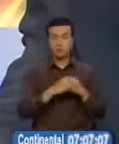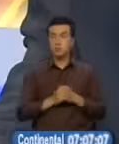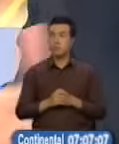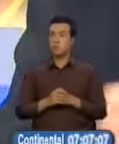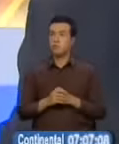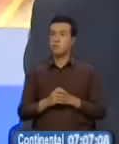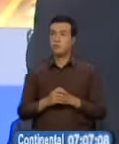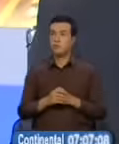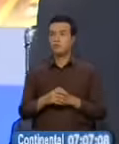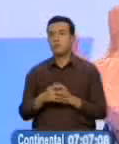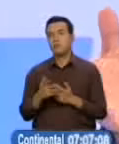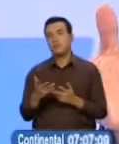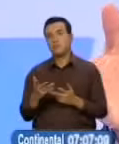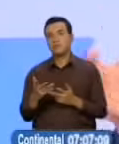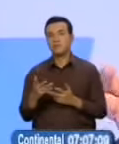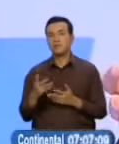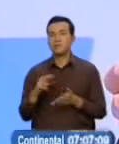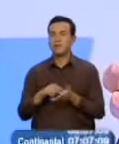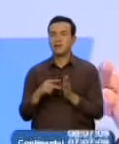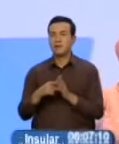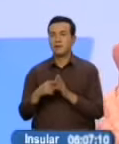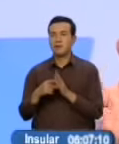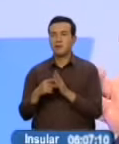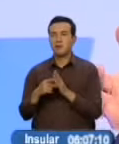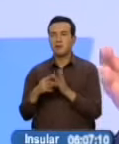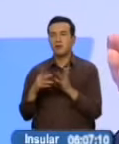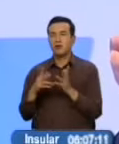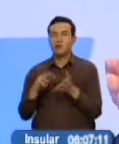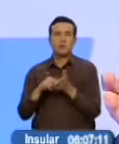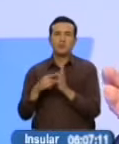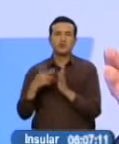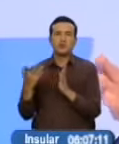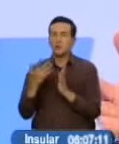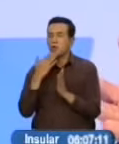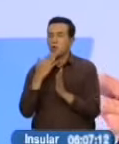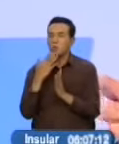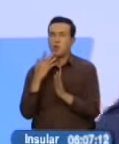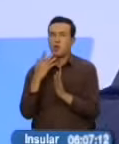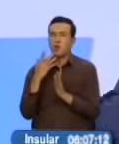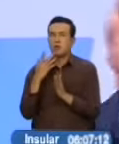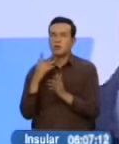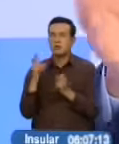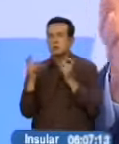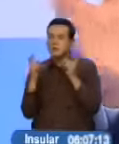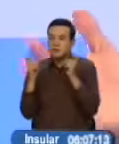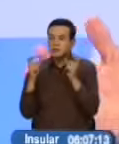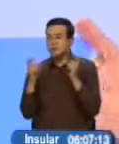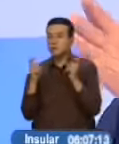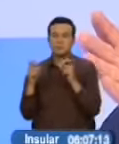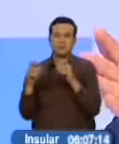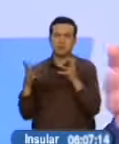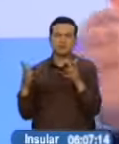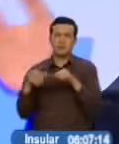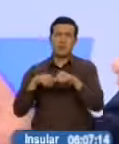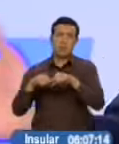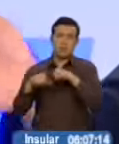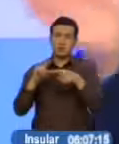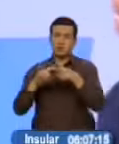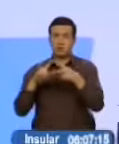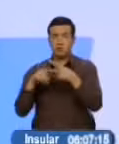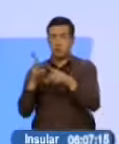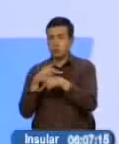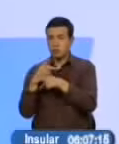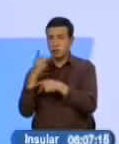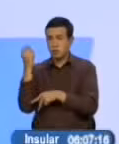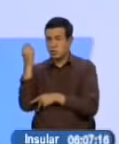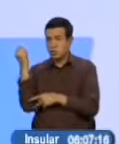a futuro. Eso sería forzar una interpretación. ¿Por qué? Porque si se destina a actividades administrativas y o productivas que